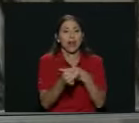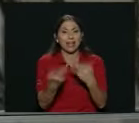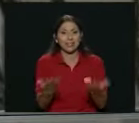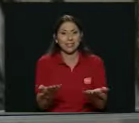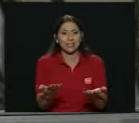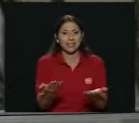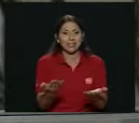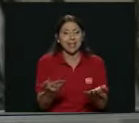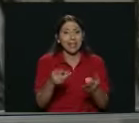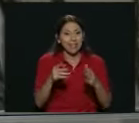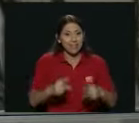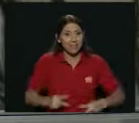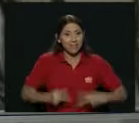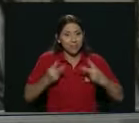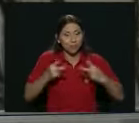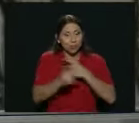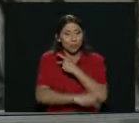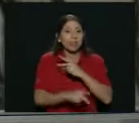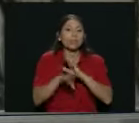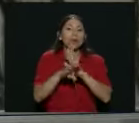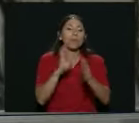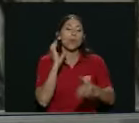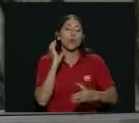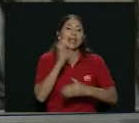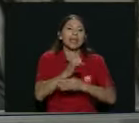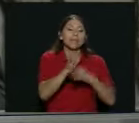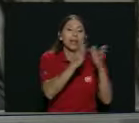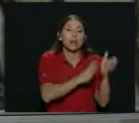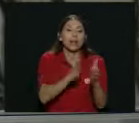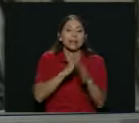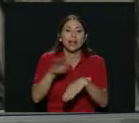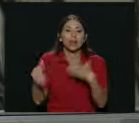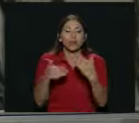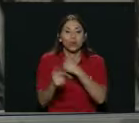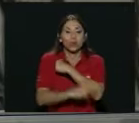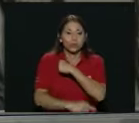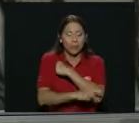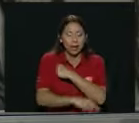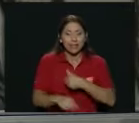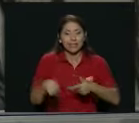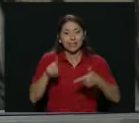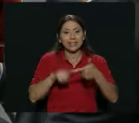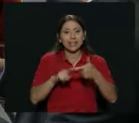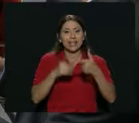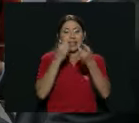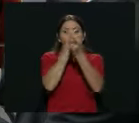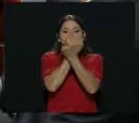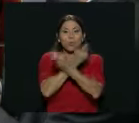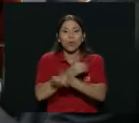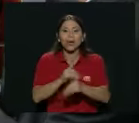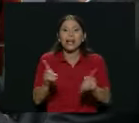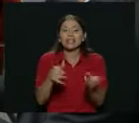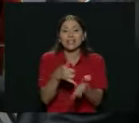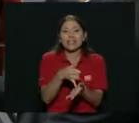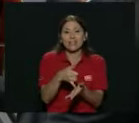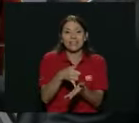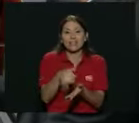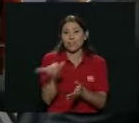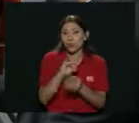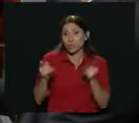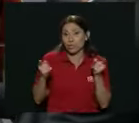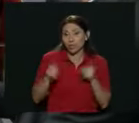otra forma todos los países. Estamos hablando de problemas de crimen organizado a nivel de todos los países, estamos hablando de